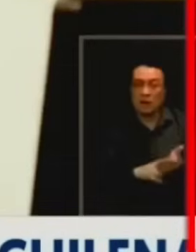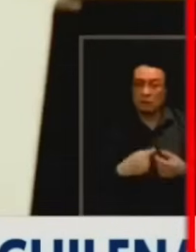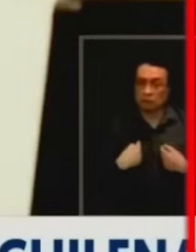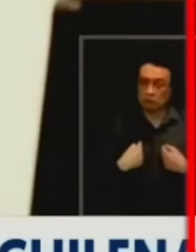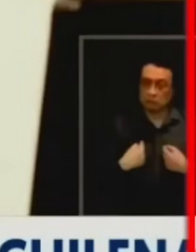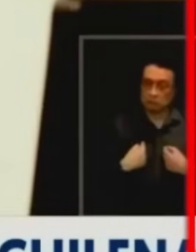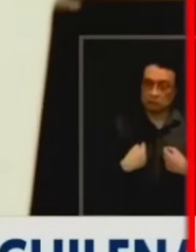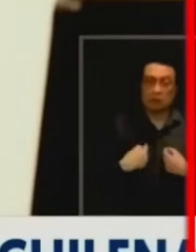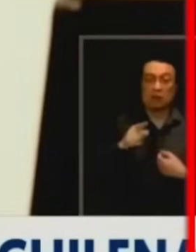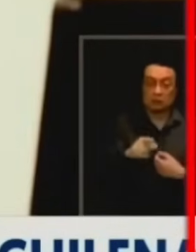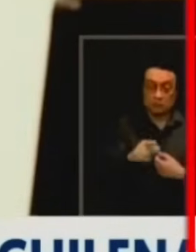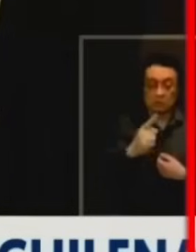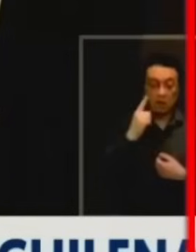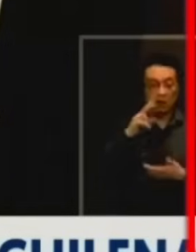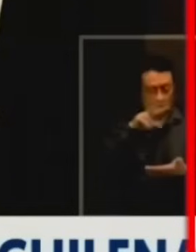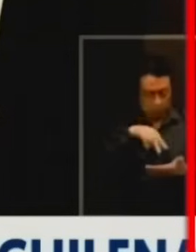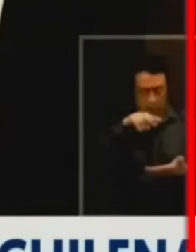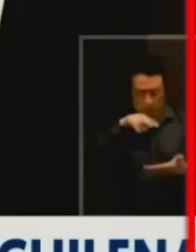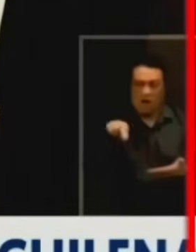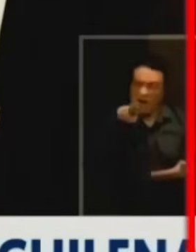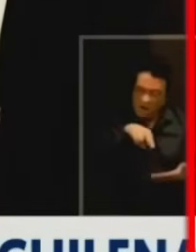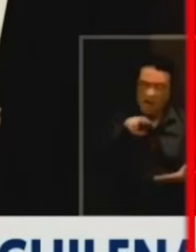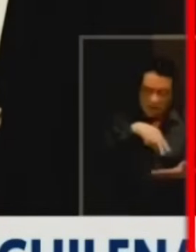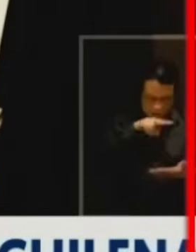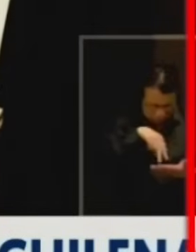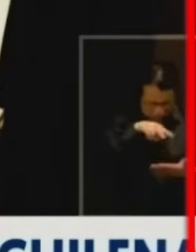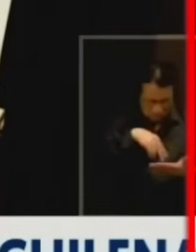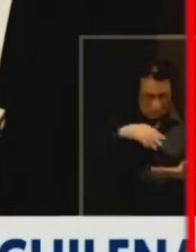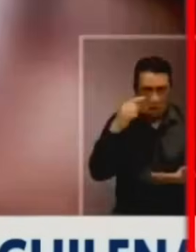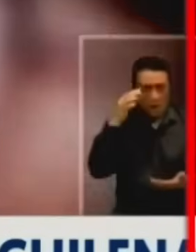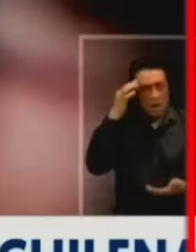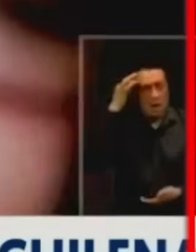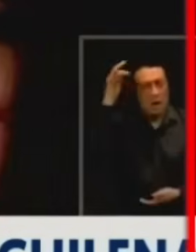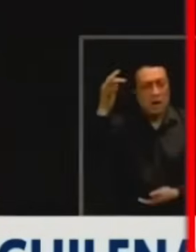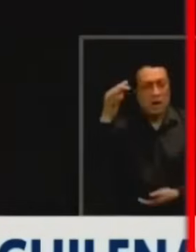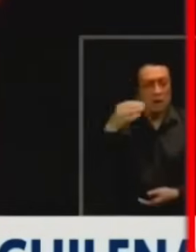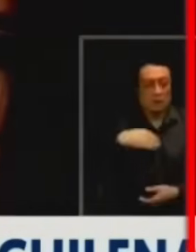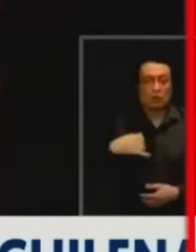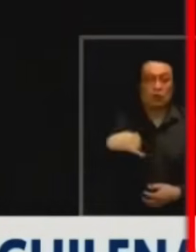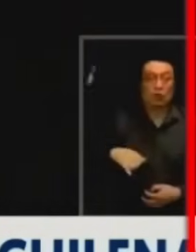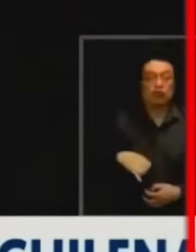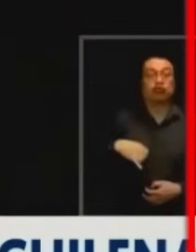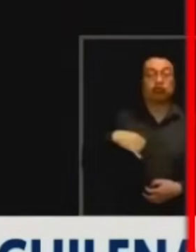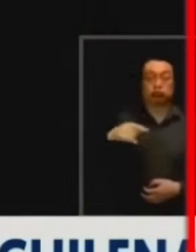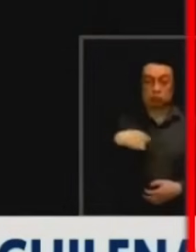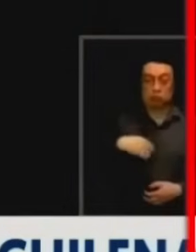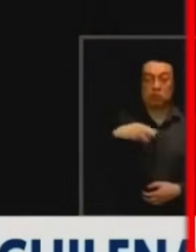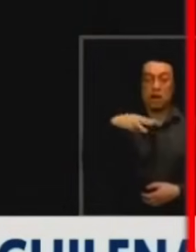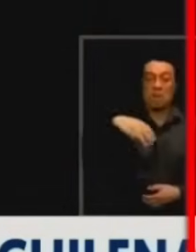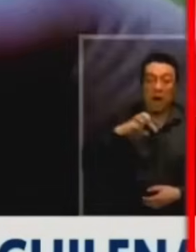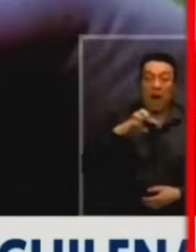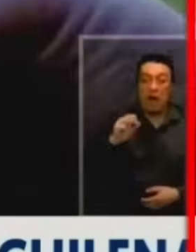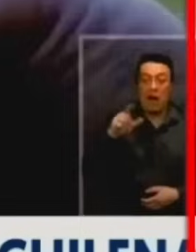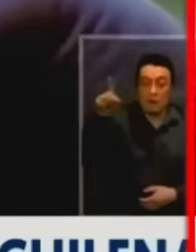real. Y así Barbarita tuvo que leer varias veces el mail para caer en cuenta. No lo podía creer. Rehacer el mapa del metro de